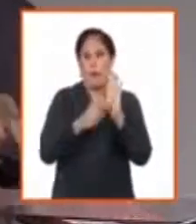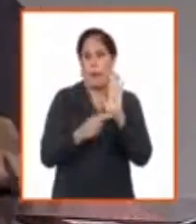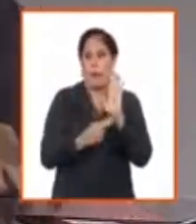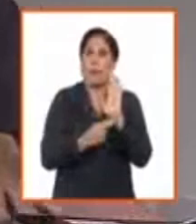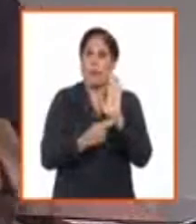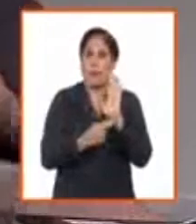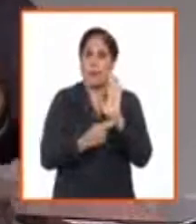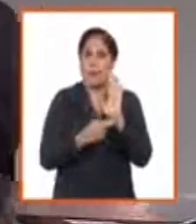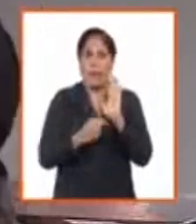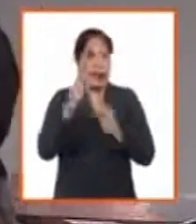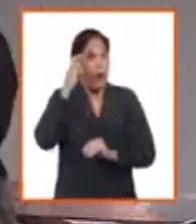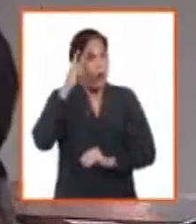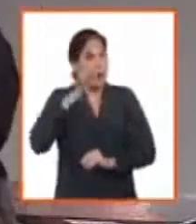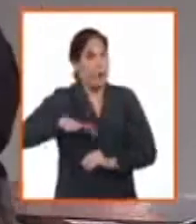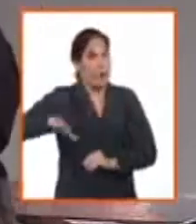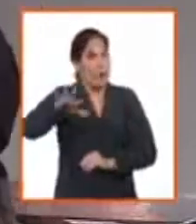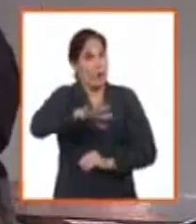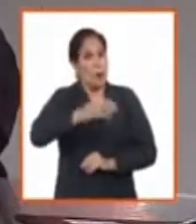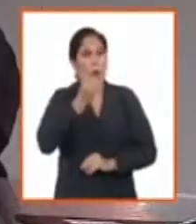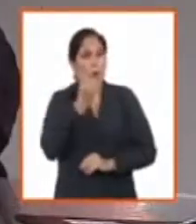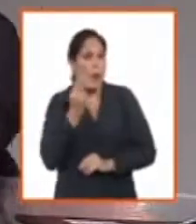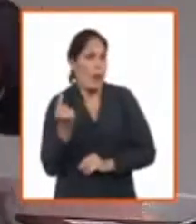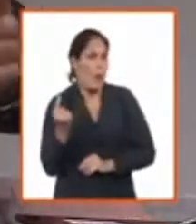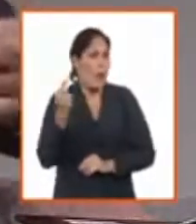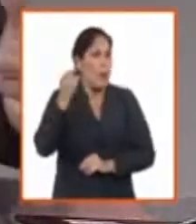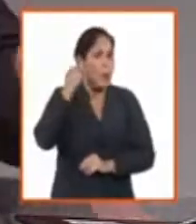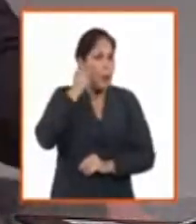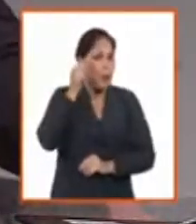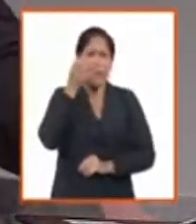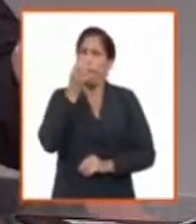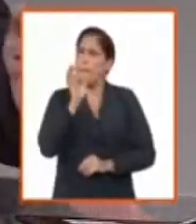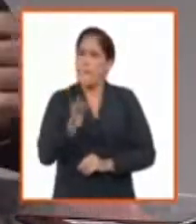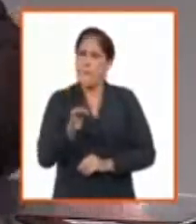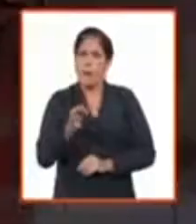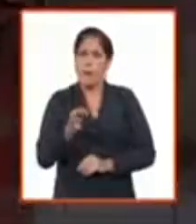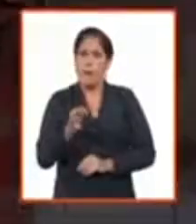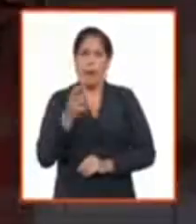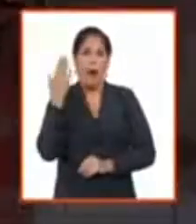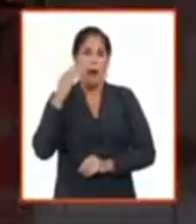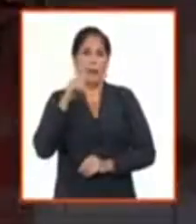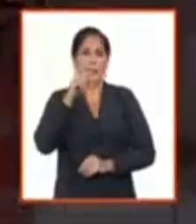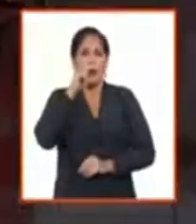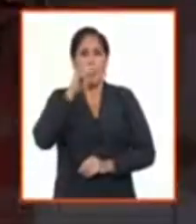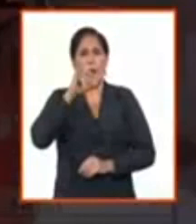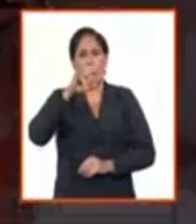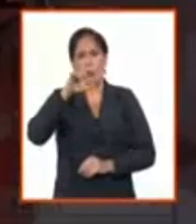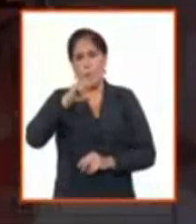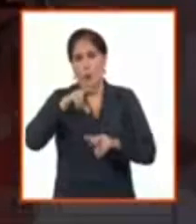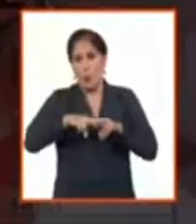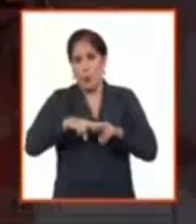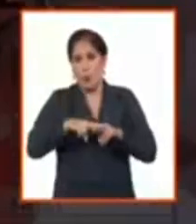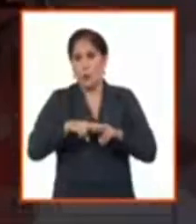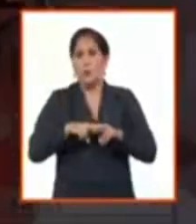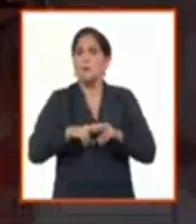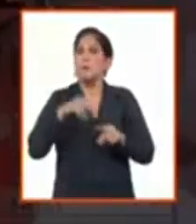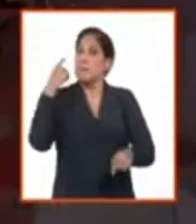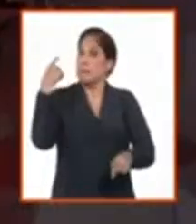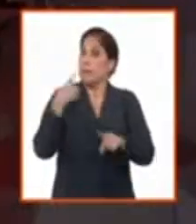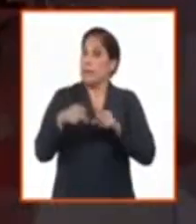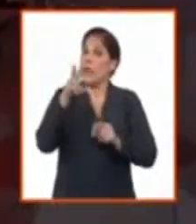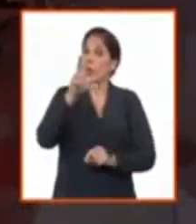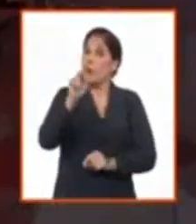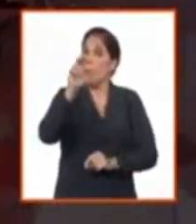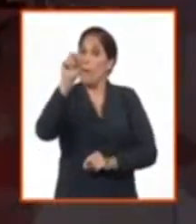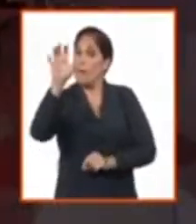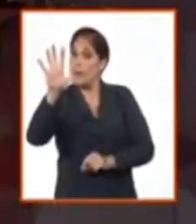parte de la gente recordemos todo lo que tuvo que escuchar era bush bush en el 2004 lo que después de 2005